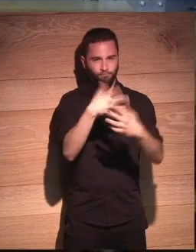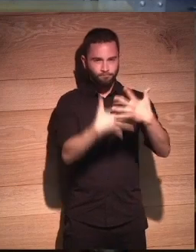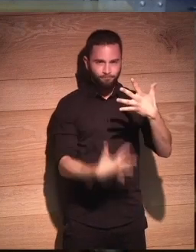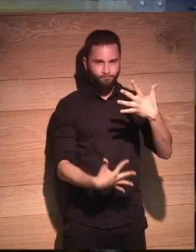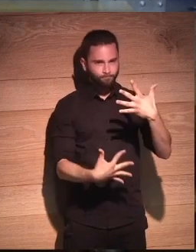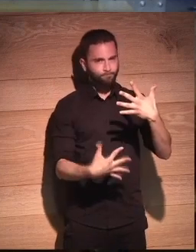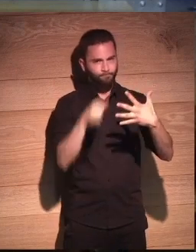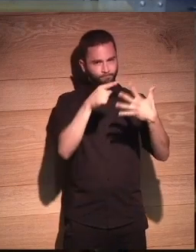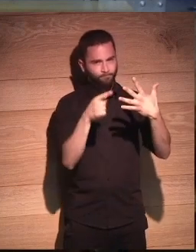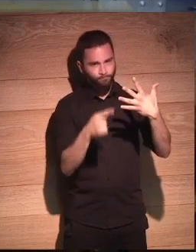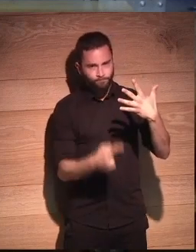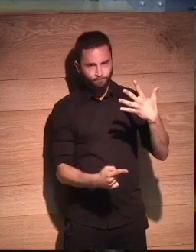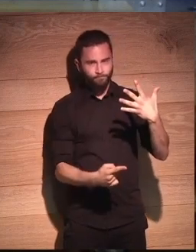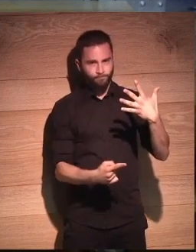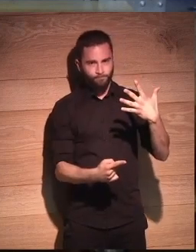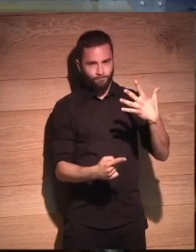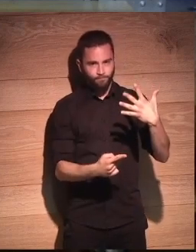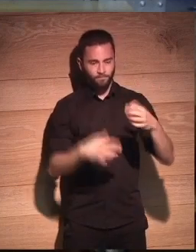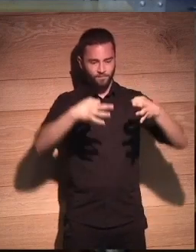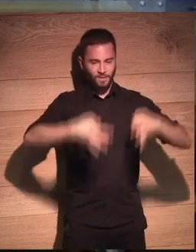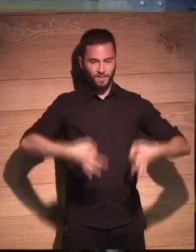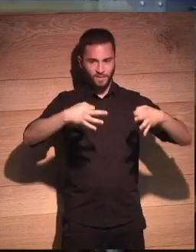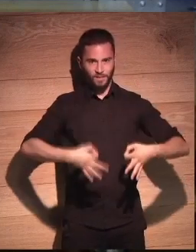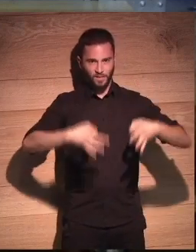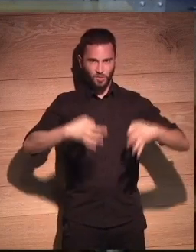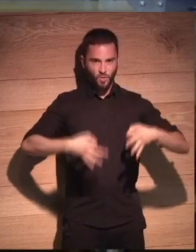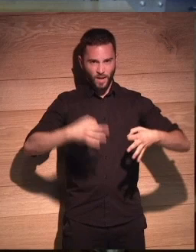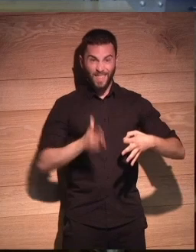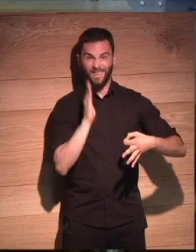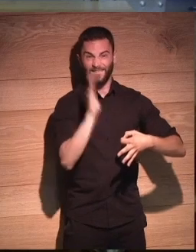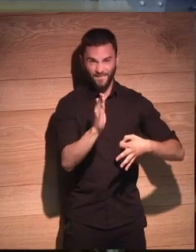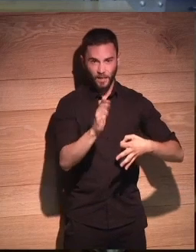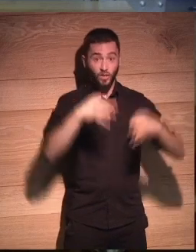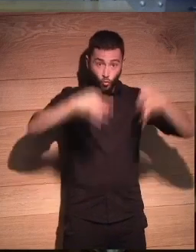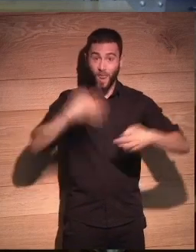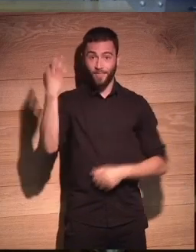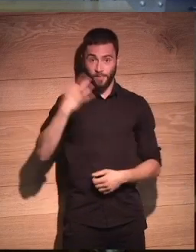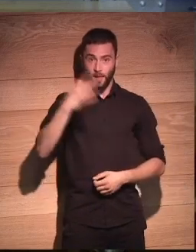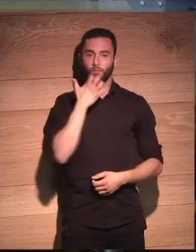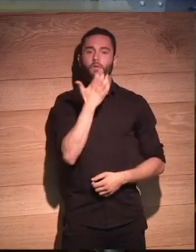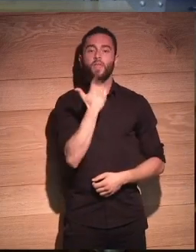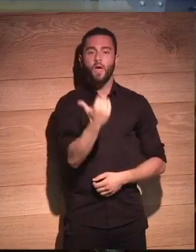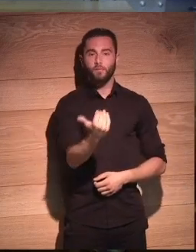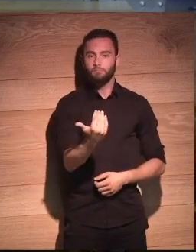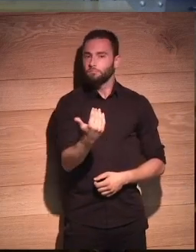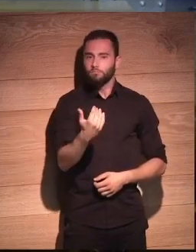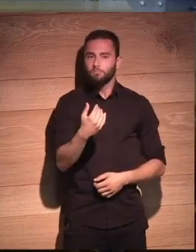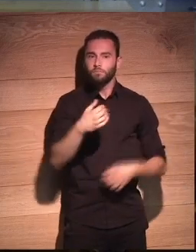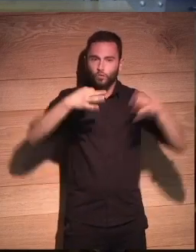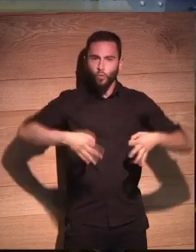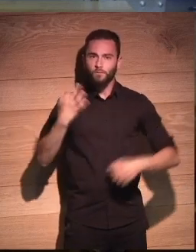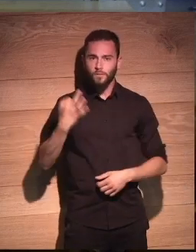nos van cercenando esa seguridad que deberíamos tener en realidad cuando vamos cumpliendo años,